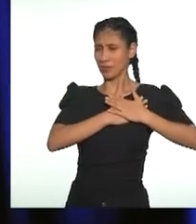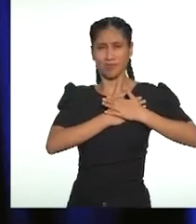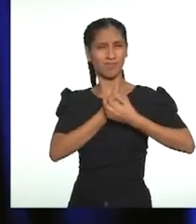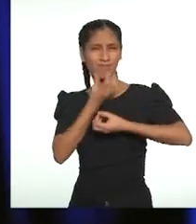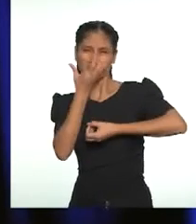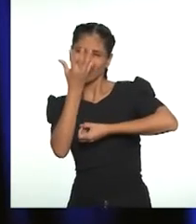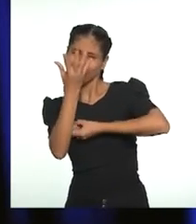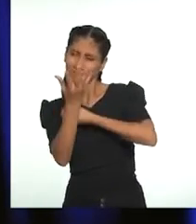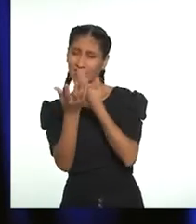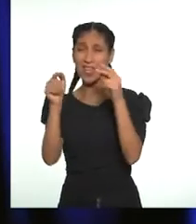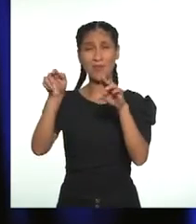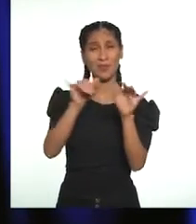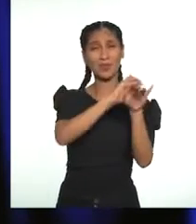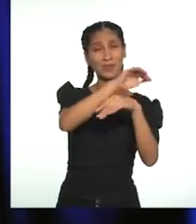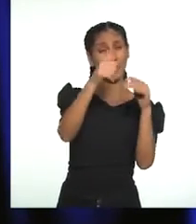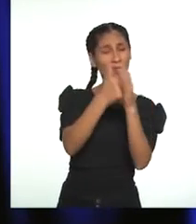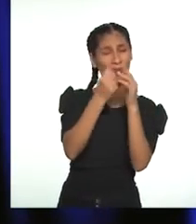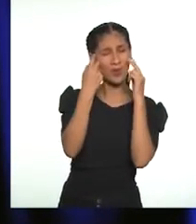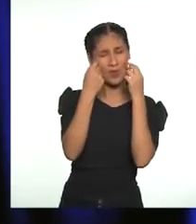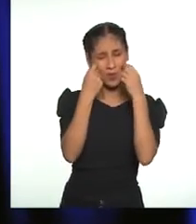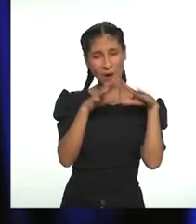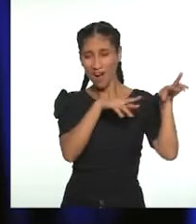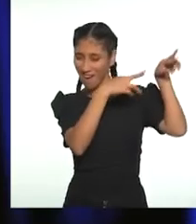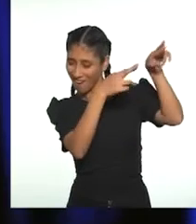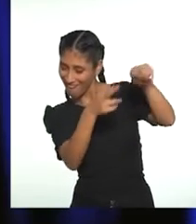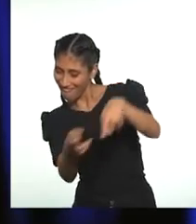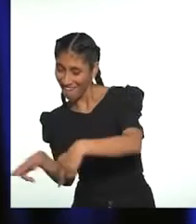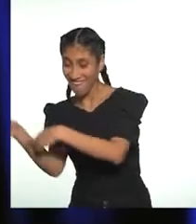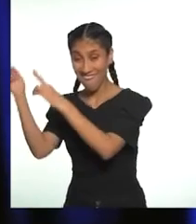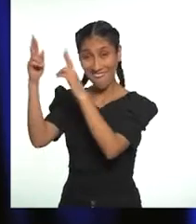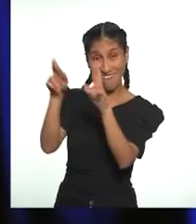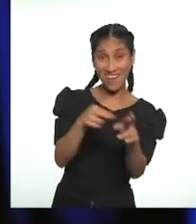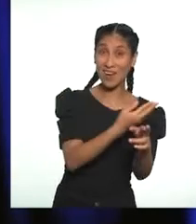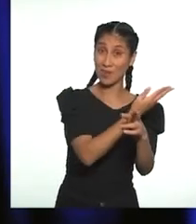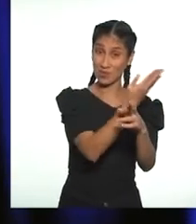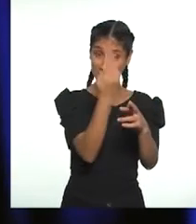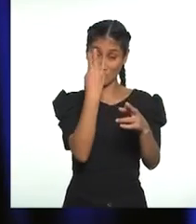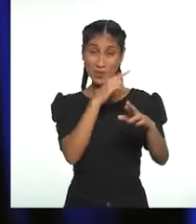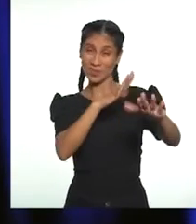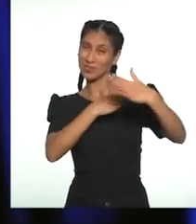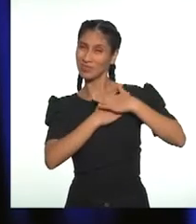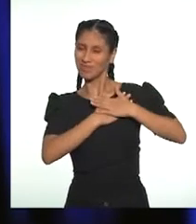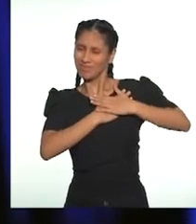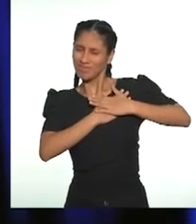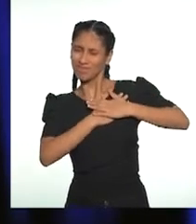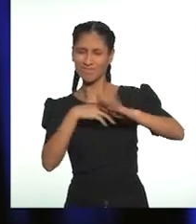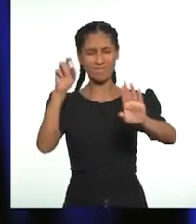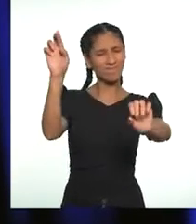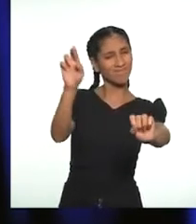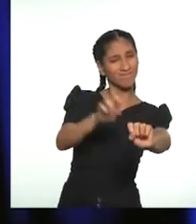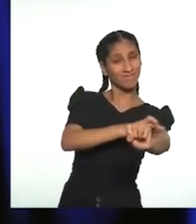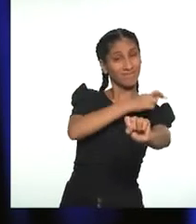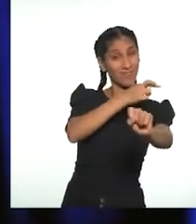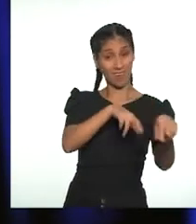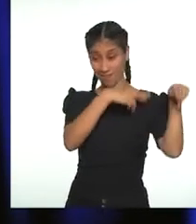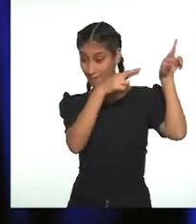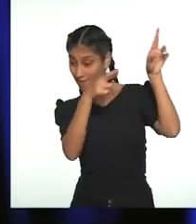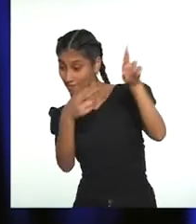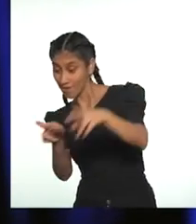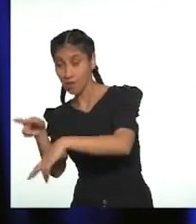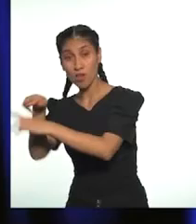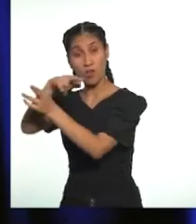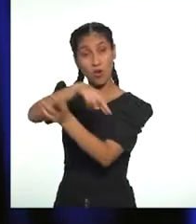la magia de la literatura, hemos navegado por sus aguas. Como se pueden apreciar en el poema, el río y toda